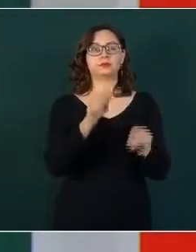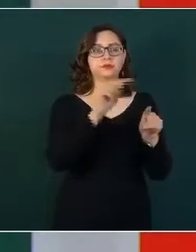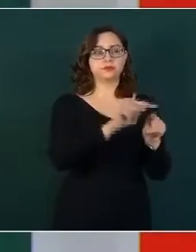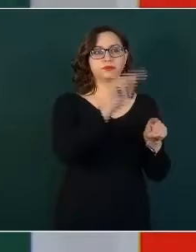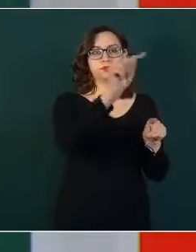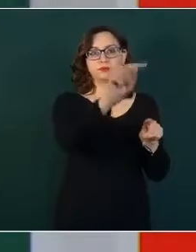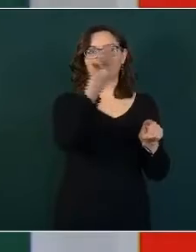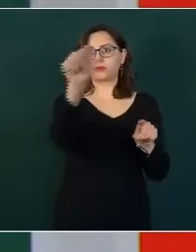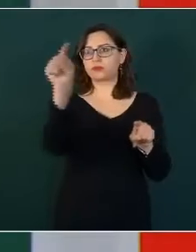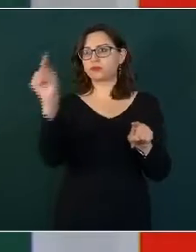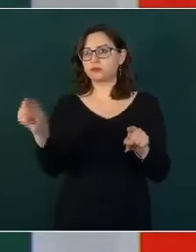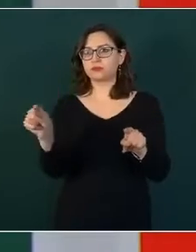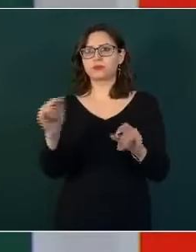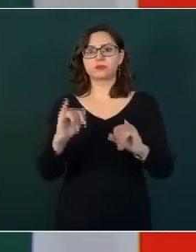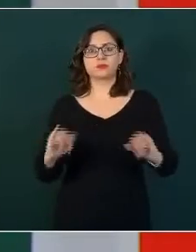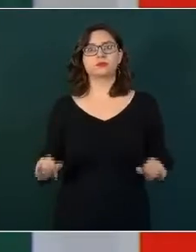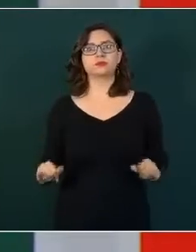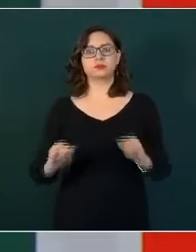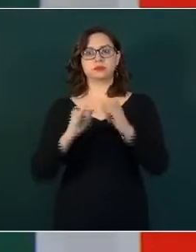estratégicas de la nación,